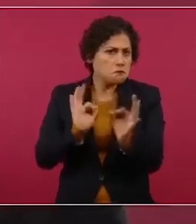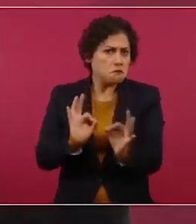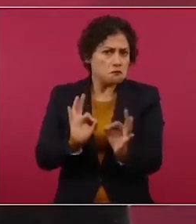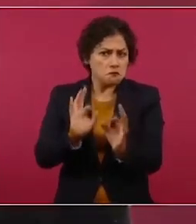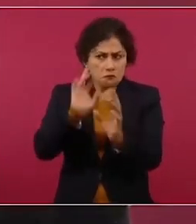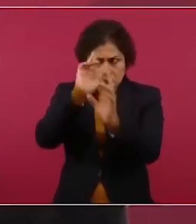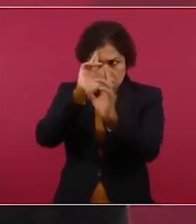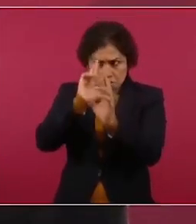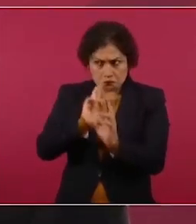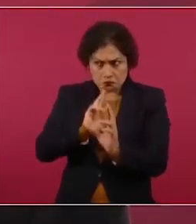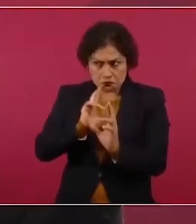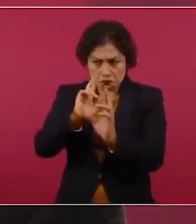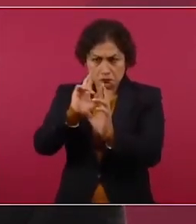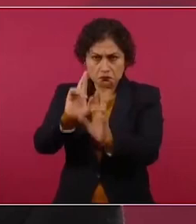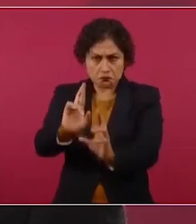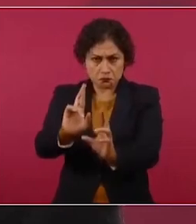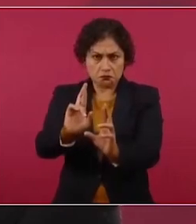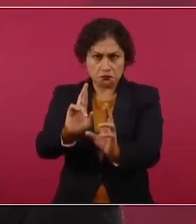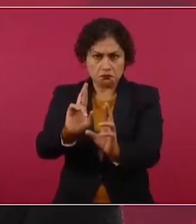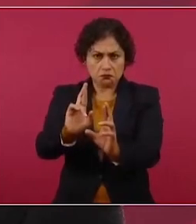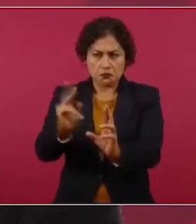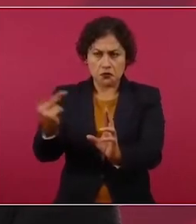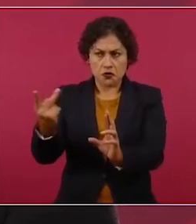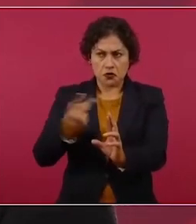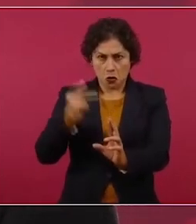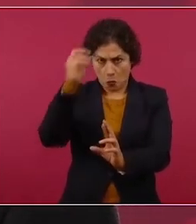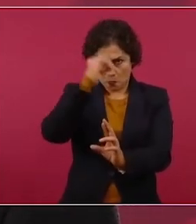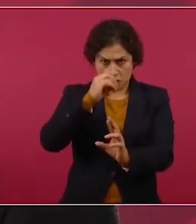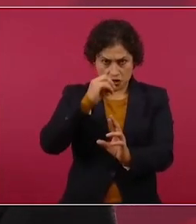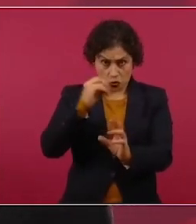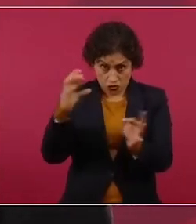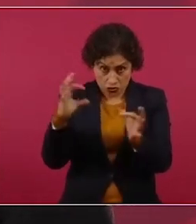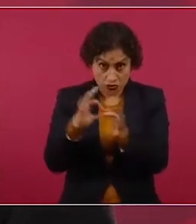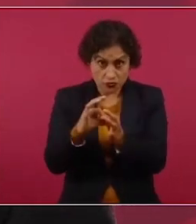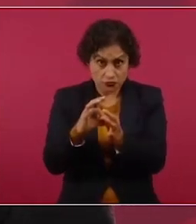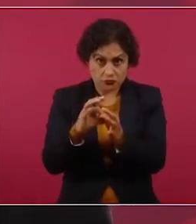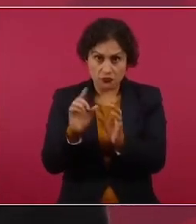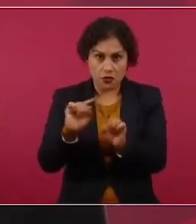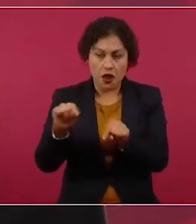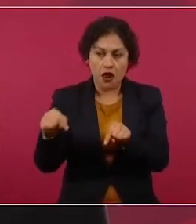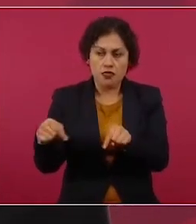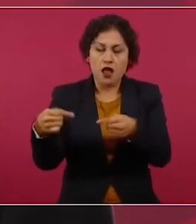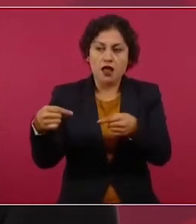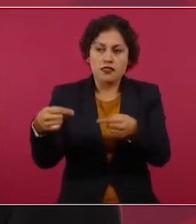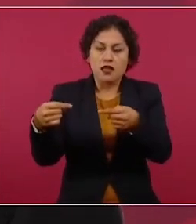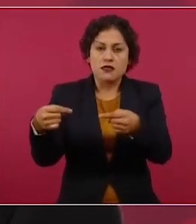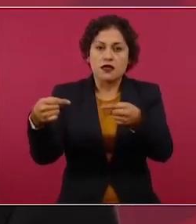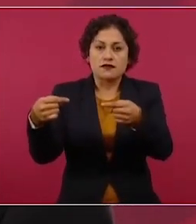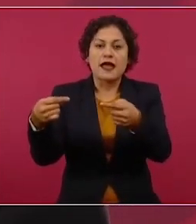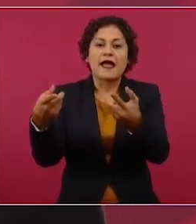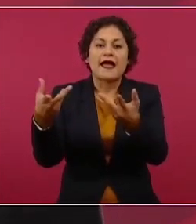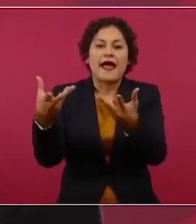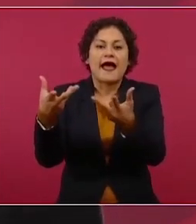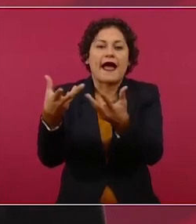y no necesariamente coincidíamos, ahora coincidimos más,